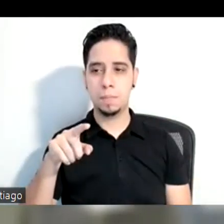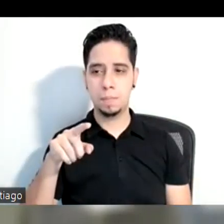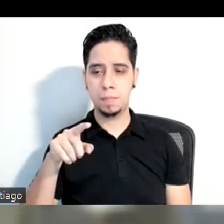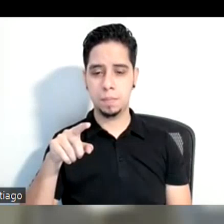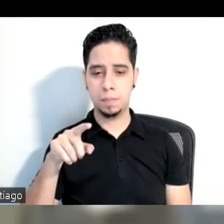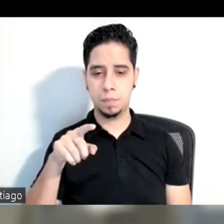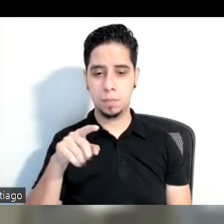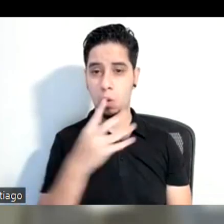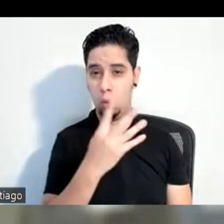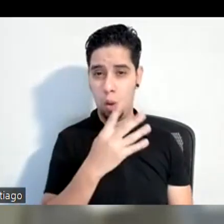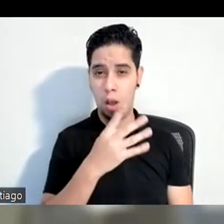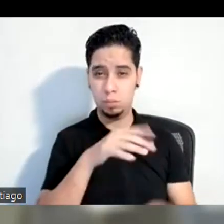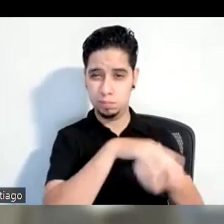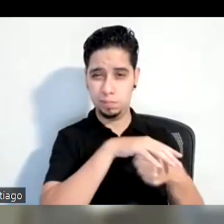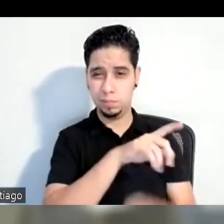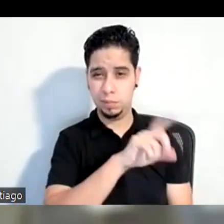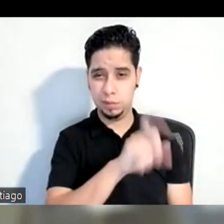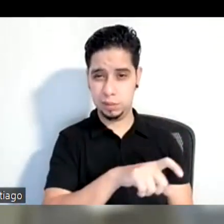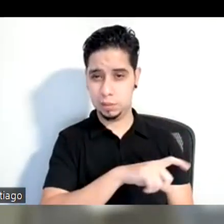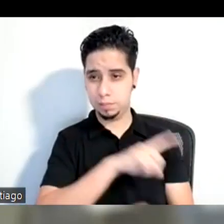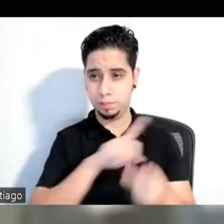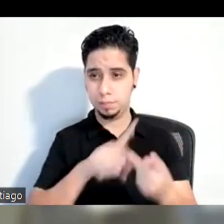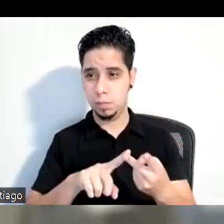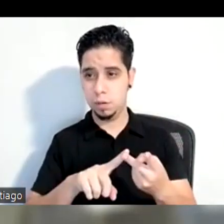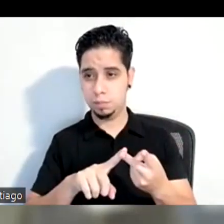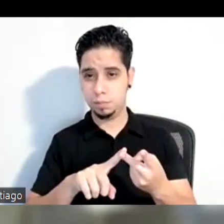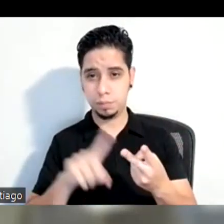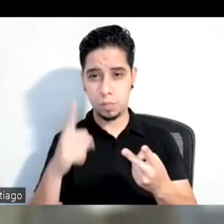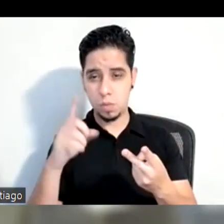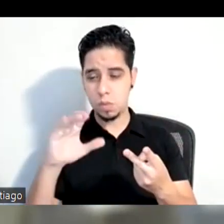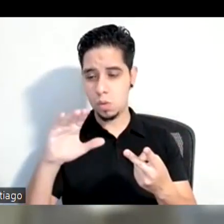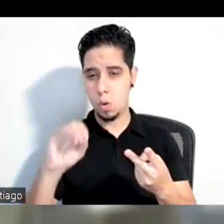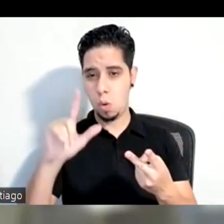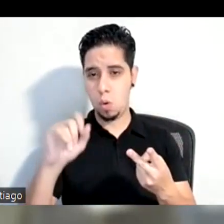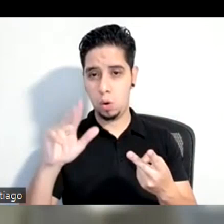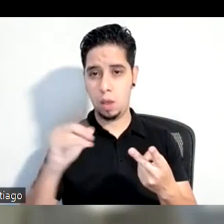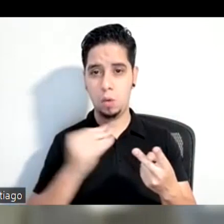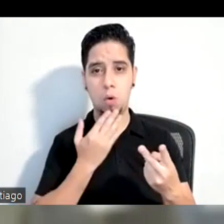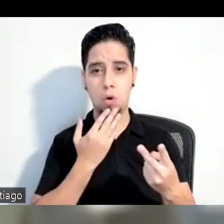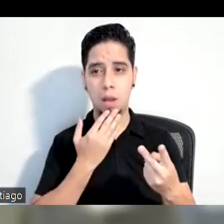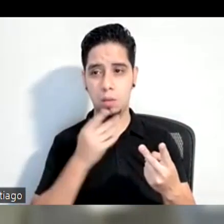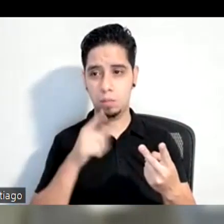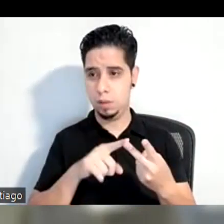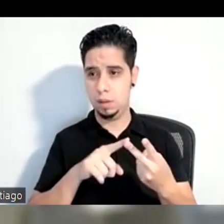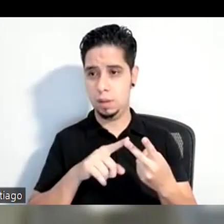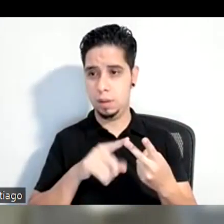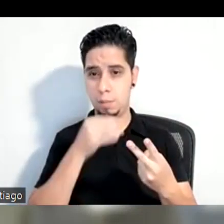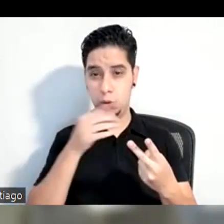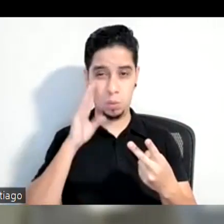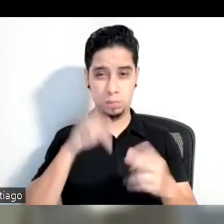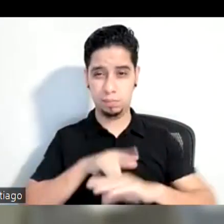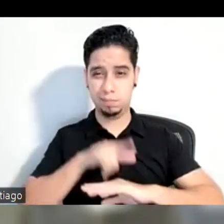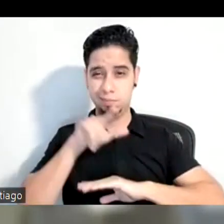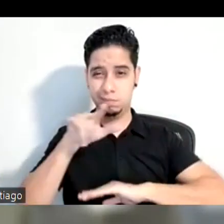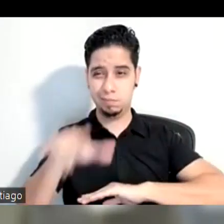4, 5 están en Texas y uno está ahora en Colorado. Okay. Que próximamente voy a dar un viajecito por allá. Me dicen